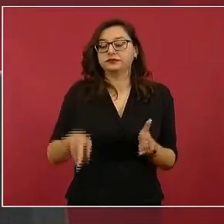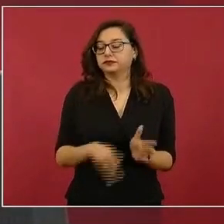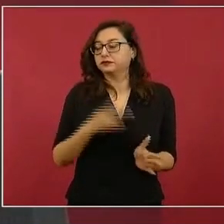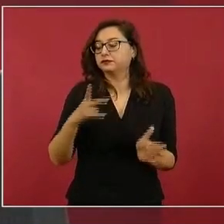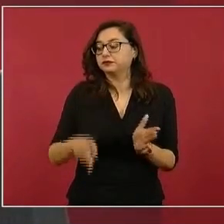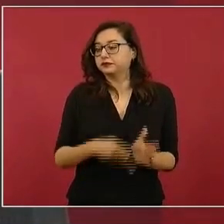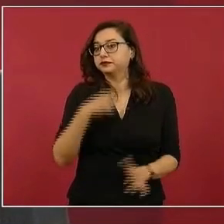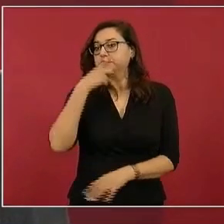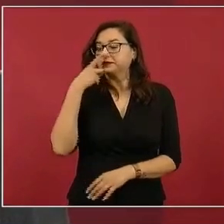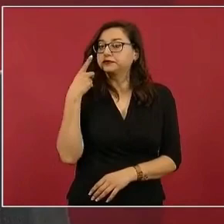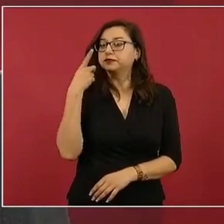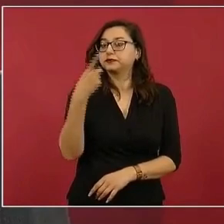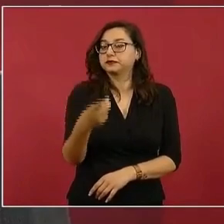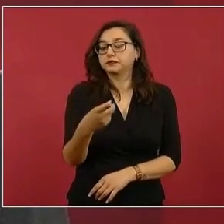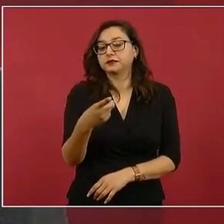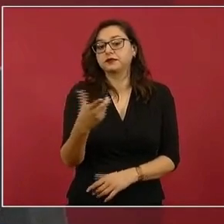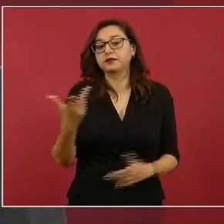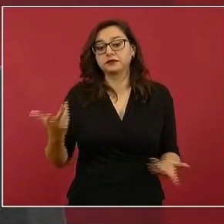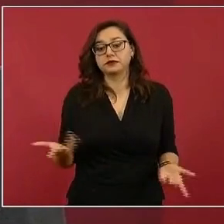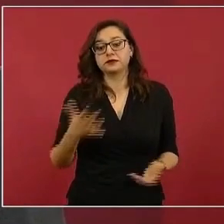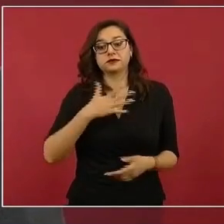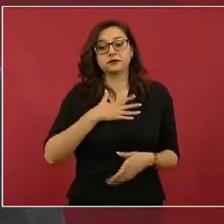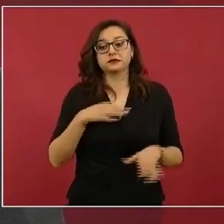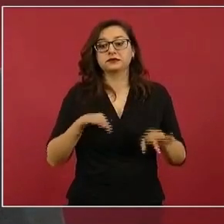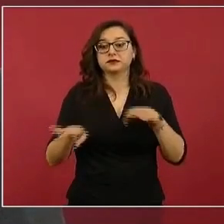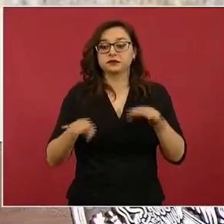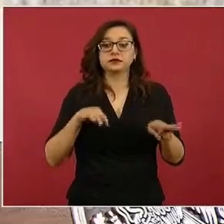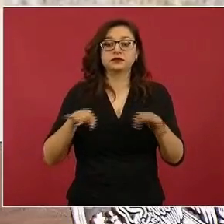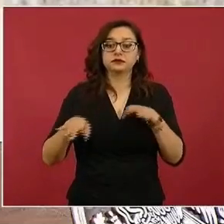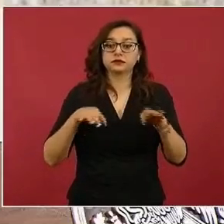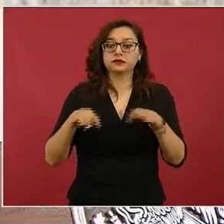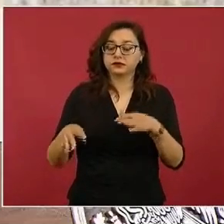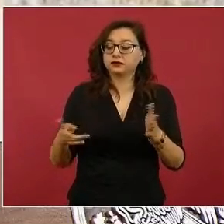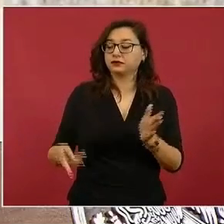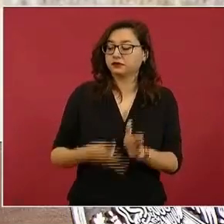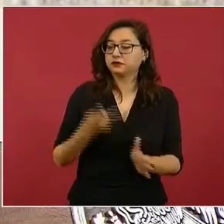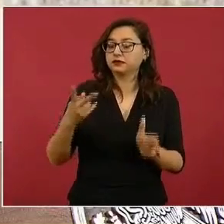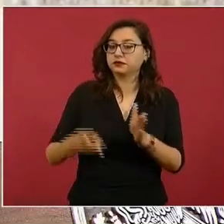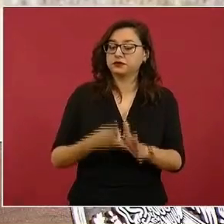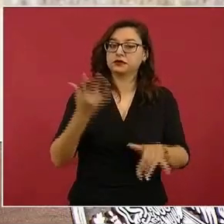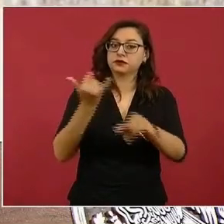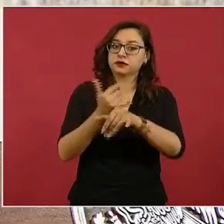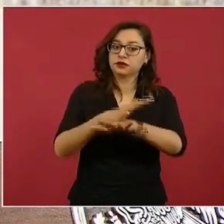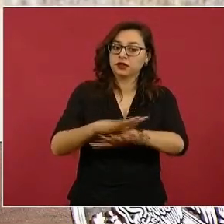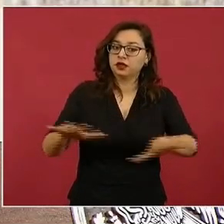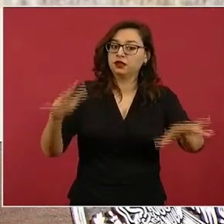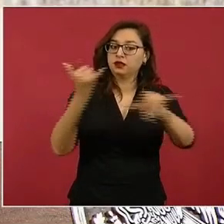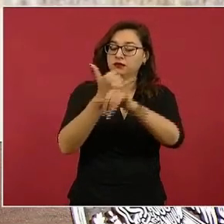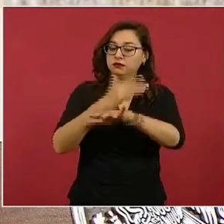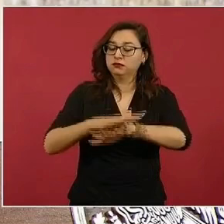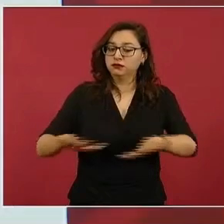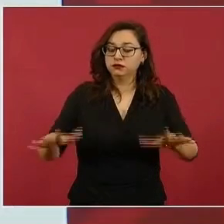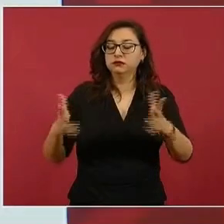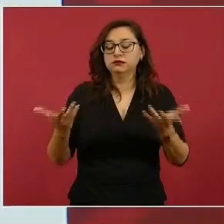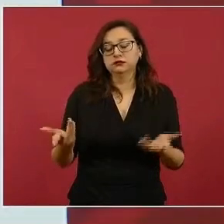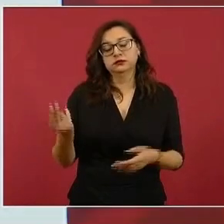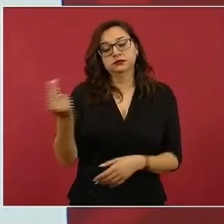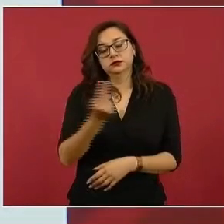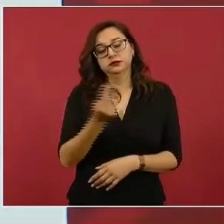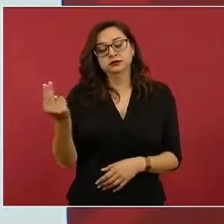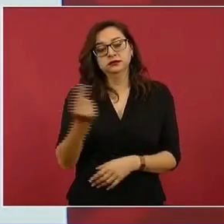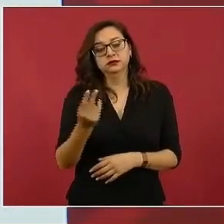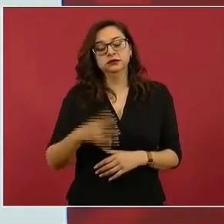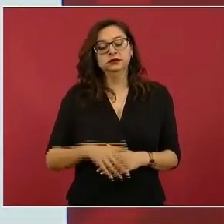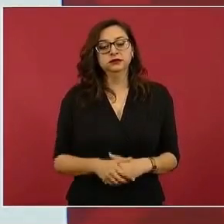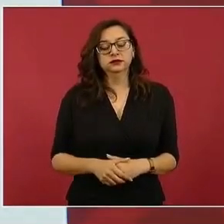repetirme, pero es mi trabajo informar, orientar, concientizar. Pero siempre